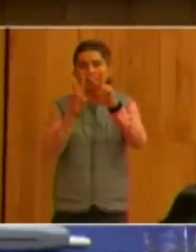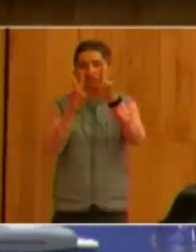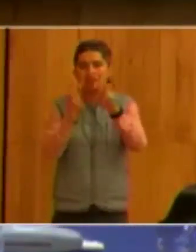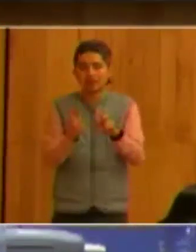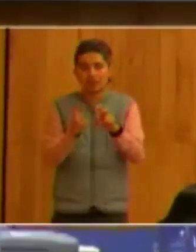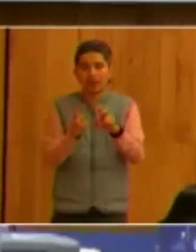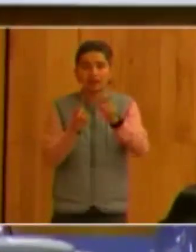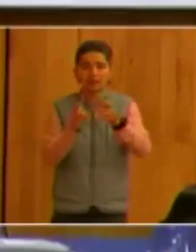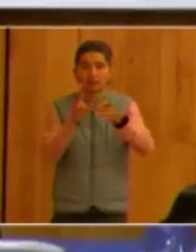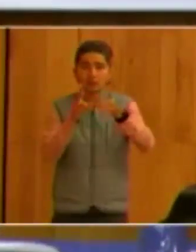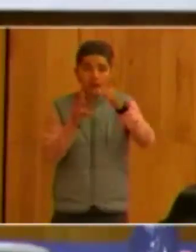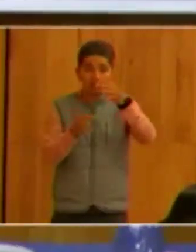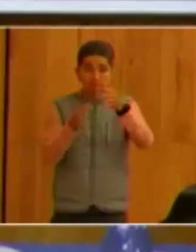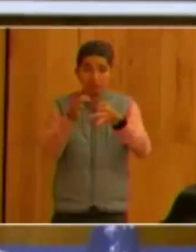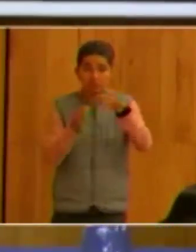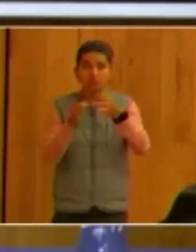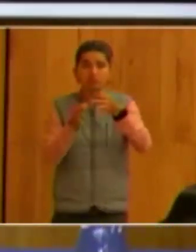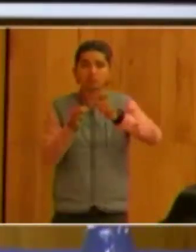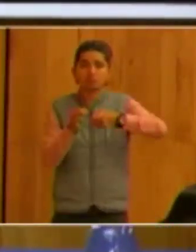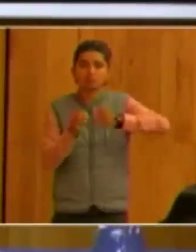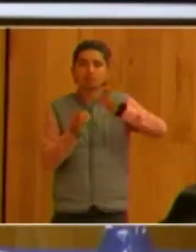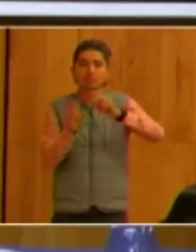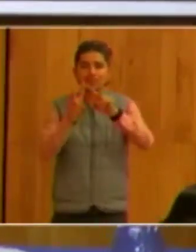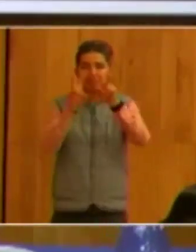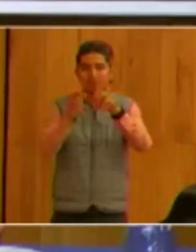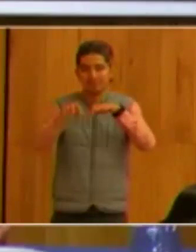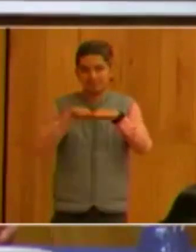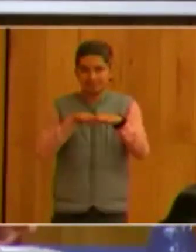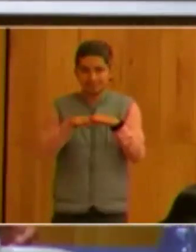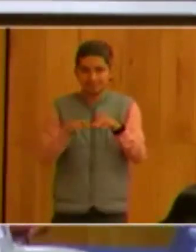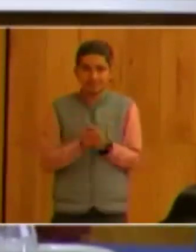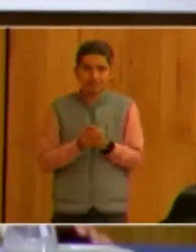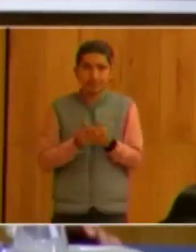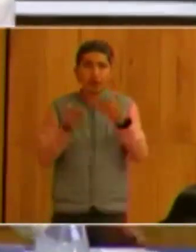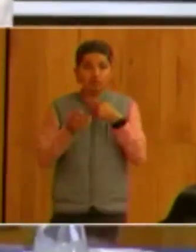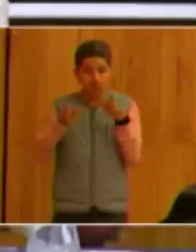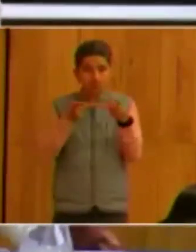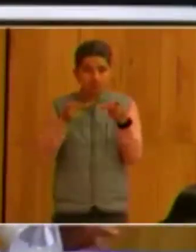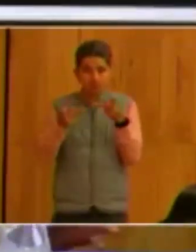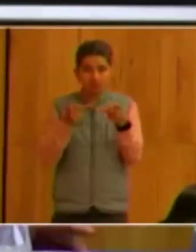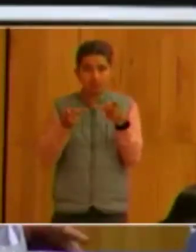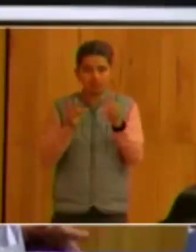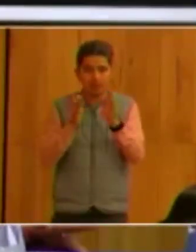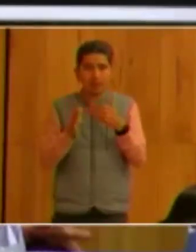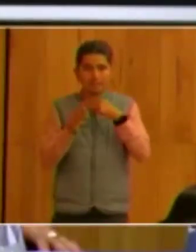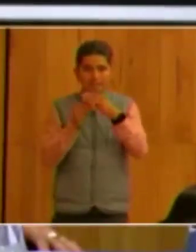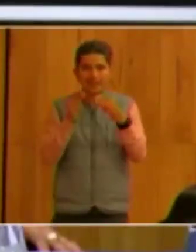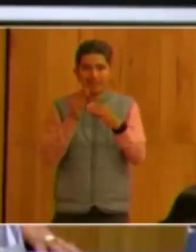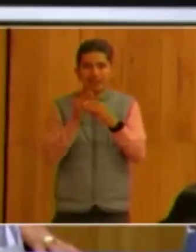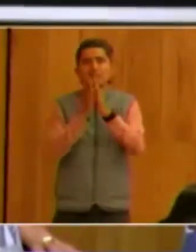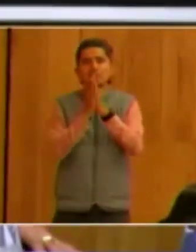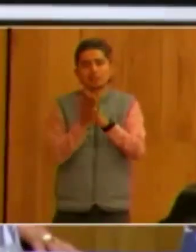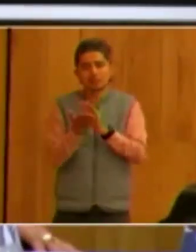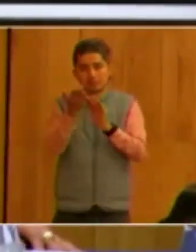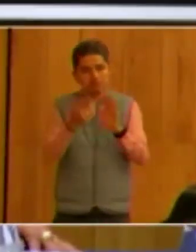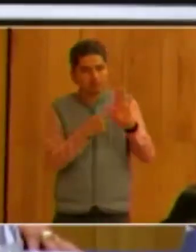una sentencia en materia laboral. Para ello, les he preparado un material. Le pido por favor